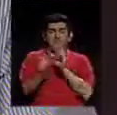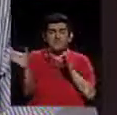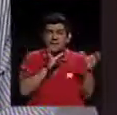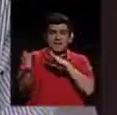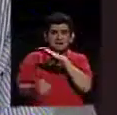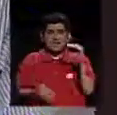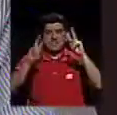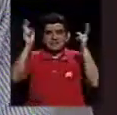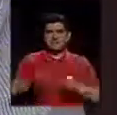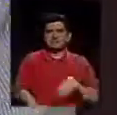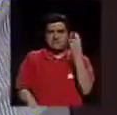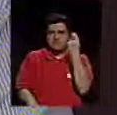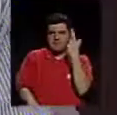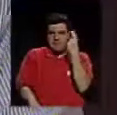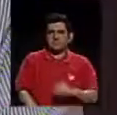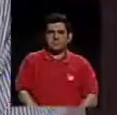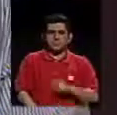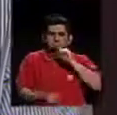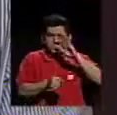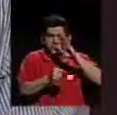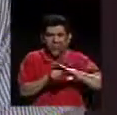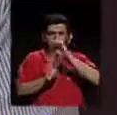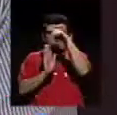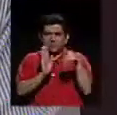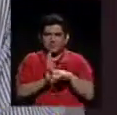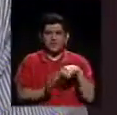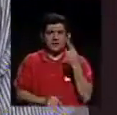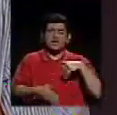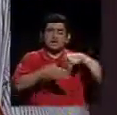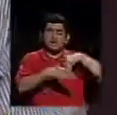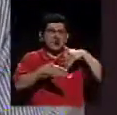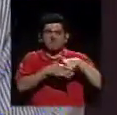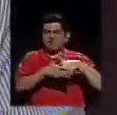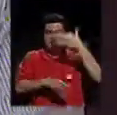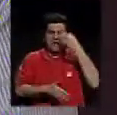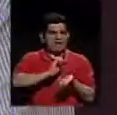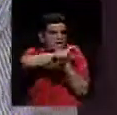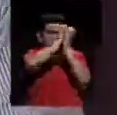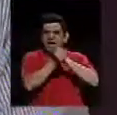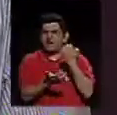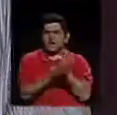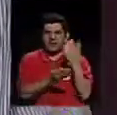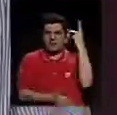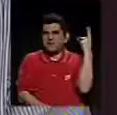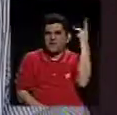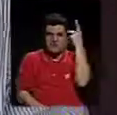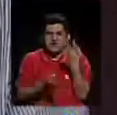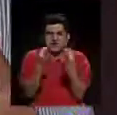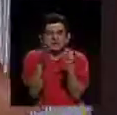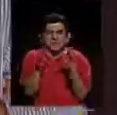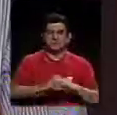y el tema de la interpretación constitucional, la cual se ha visto siempre como un obstáculo para ese cambio económico y político que